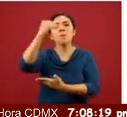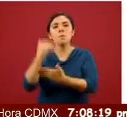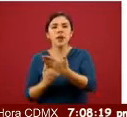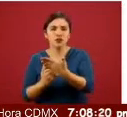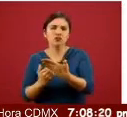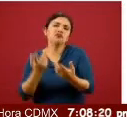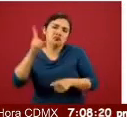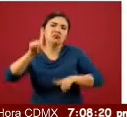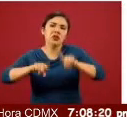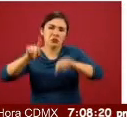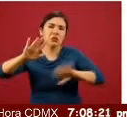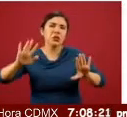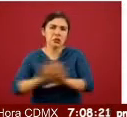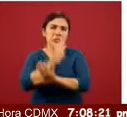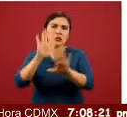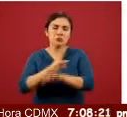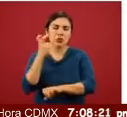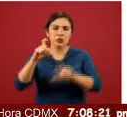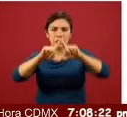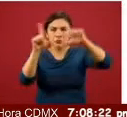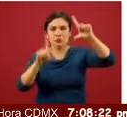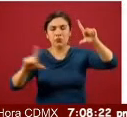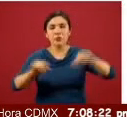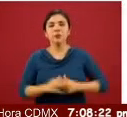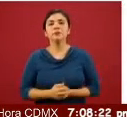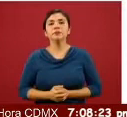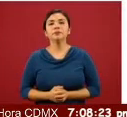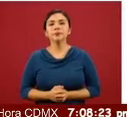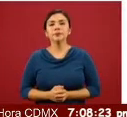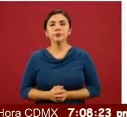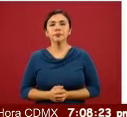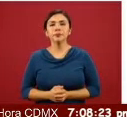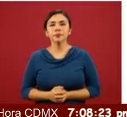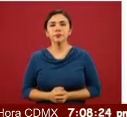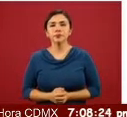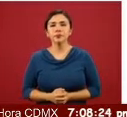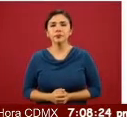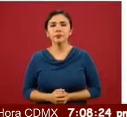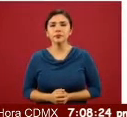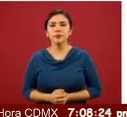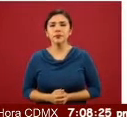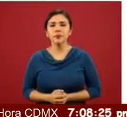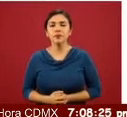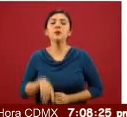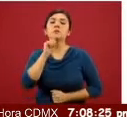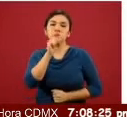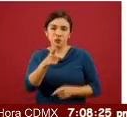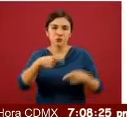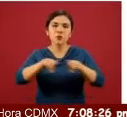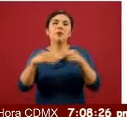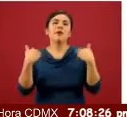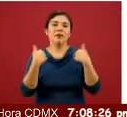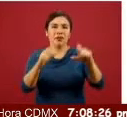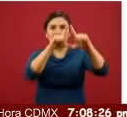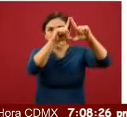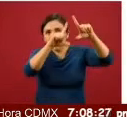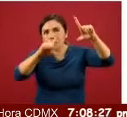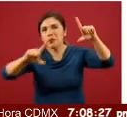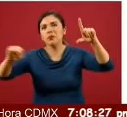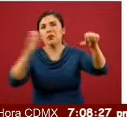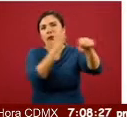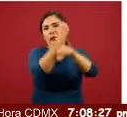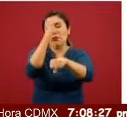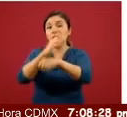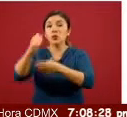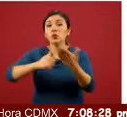van acumulando para ese periodo. En la siguiente diapositiva podemos ver precisamente ese orden. Ciudad